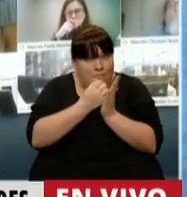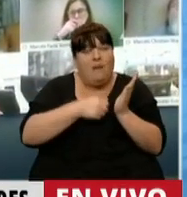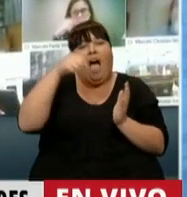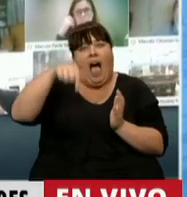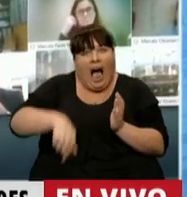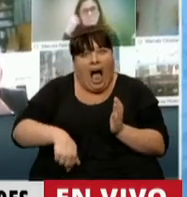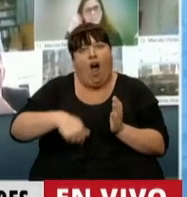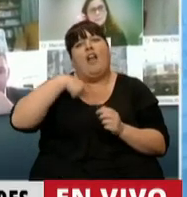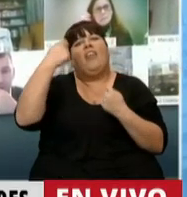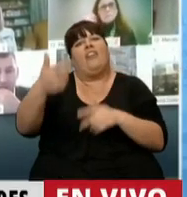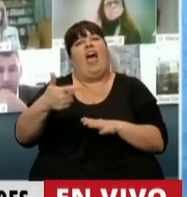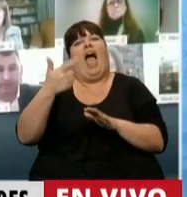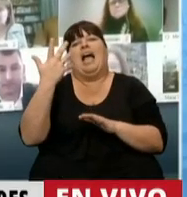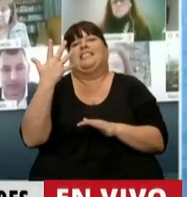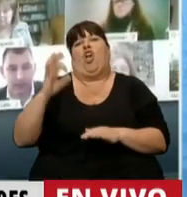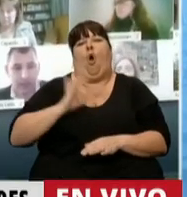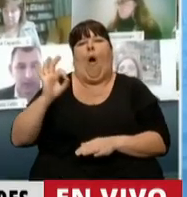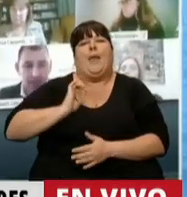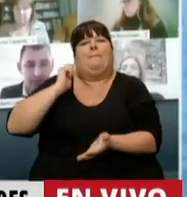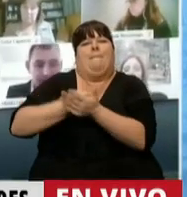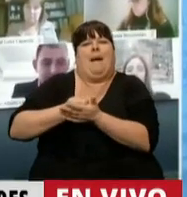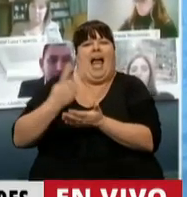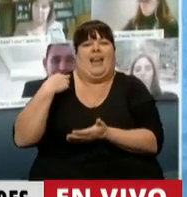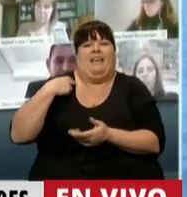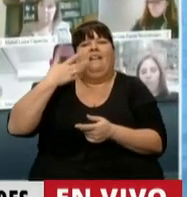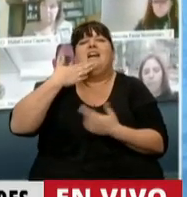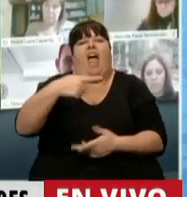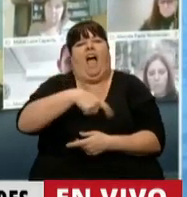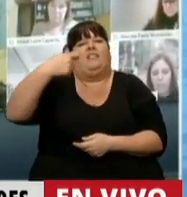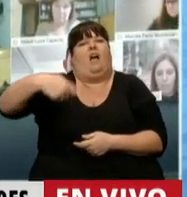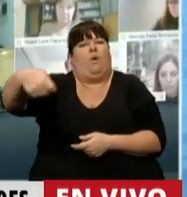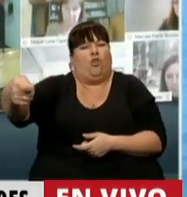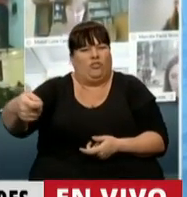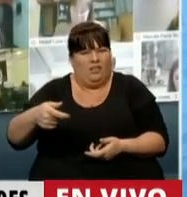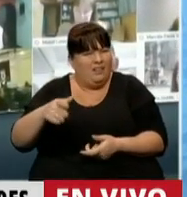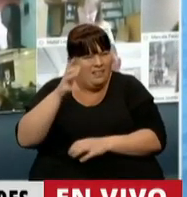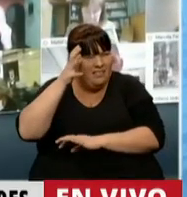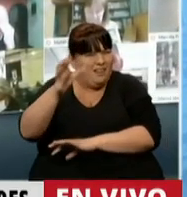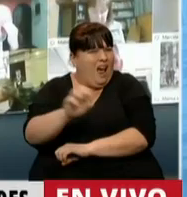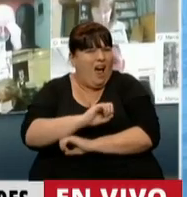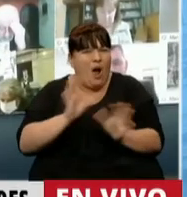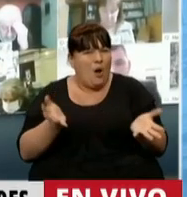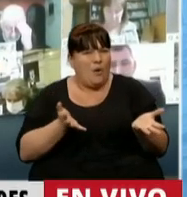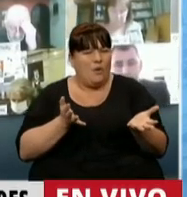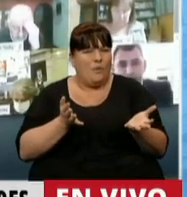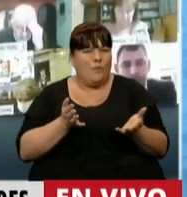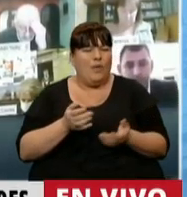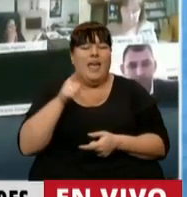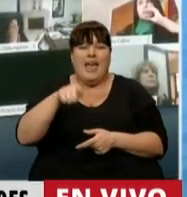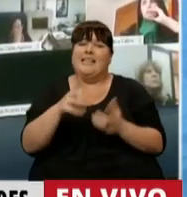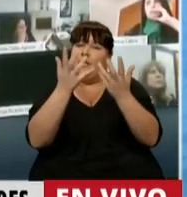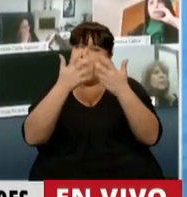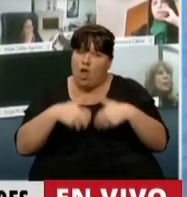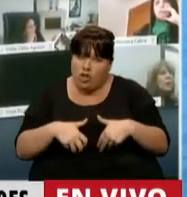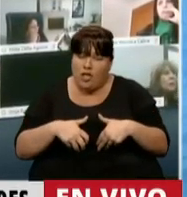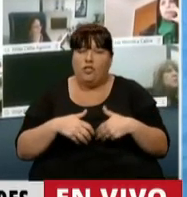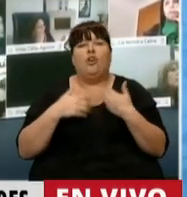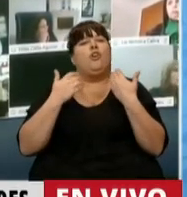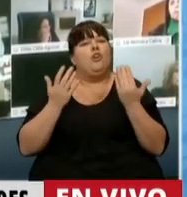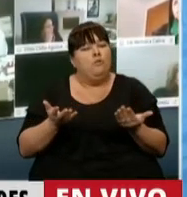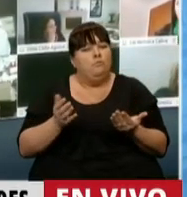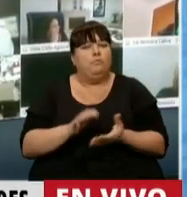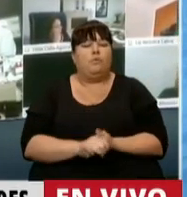tiene 60 meses para pagarlo el patrón que se financió con eso. Bueno, es un escándalo este proyecto y por